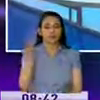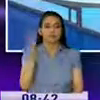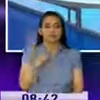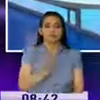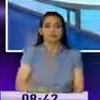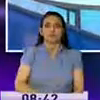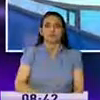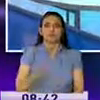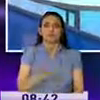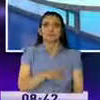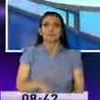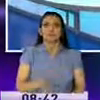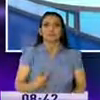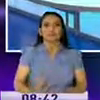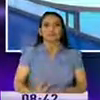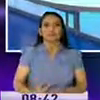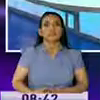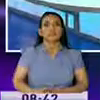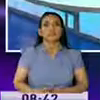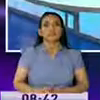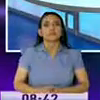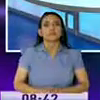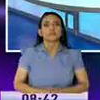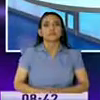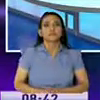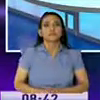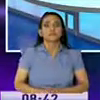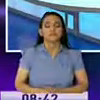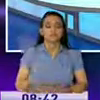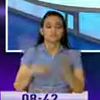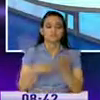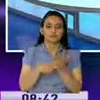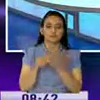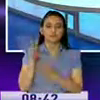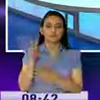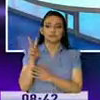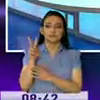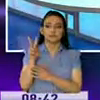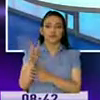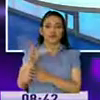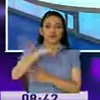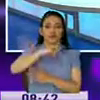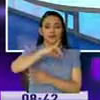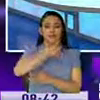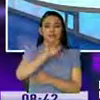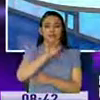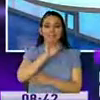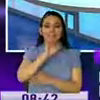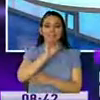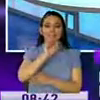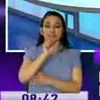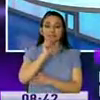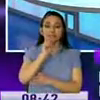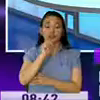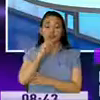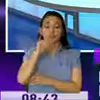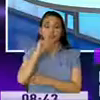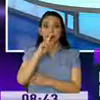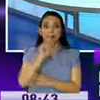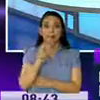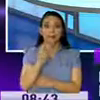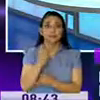un lado a otro de la capital. Ella se encuentra frente a la parada del trolebús en Jefferson Pérez. Y ahora vamos a estar con representantes de